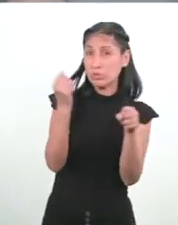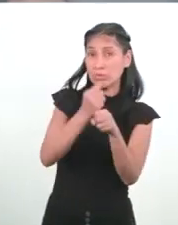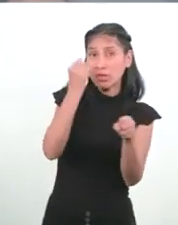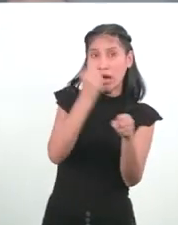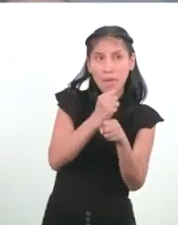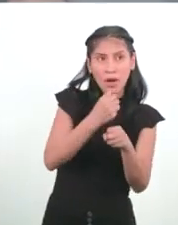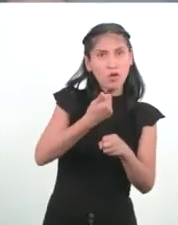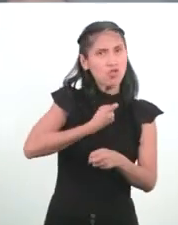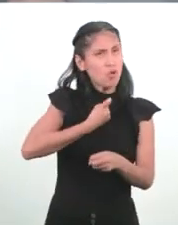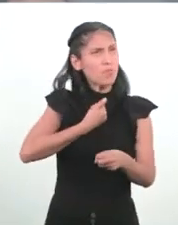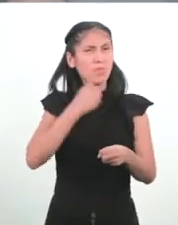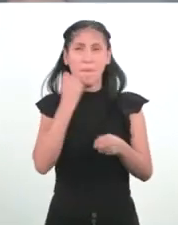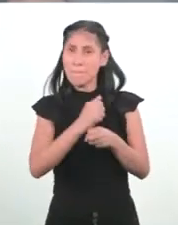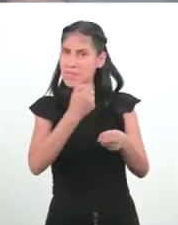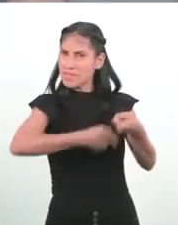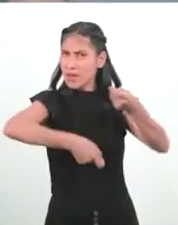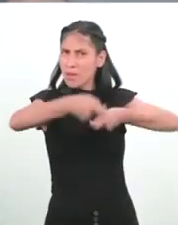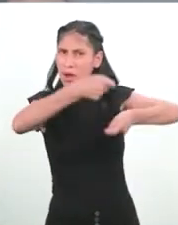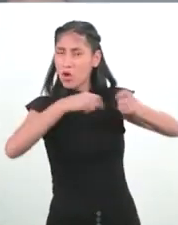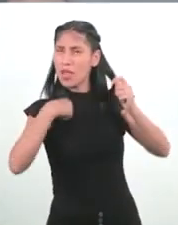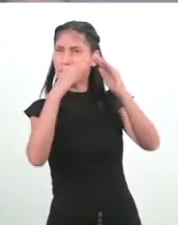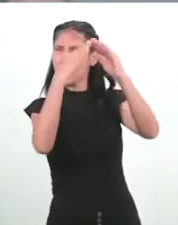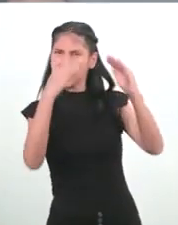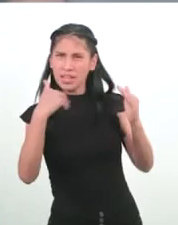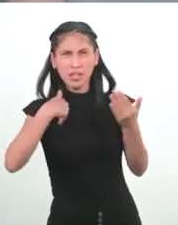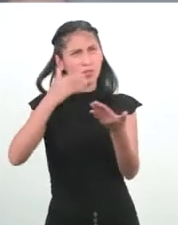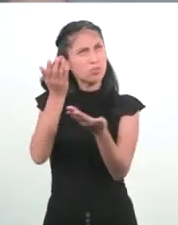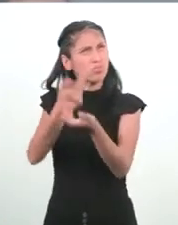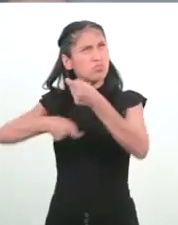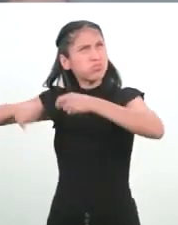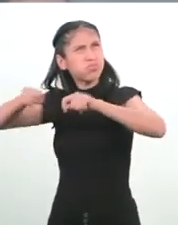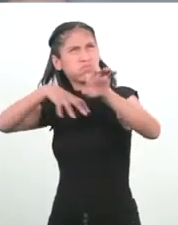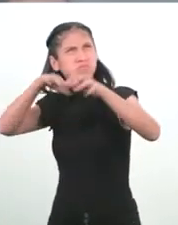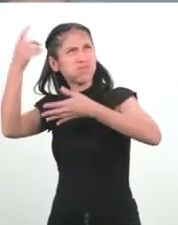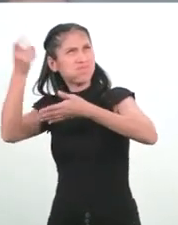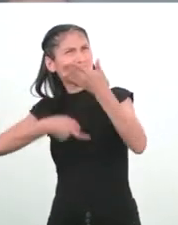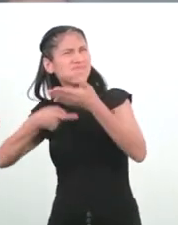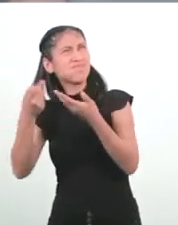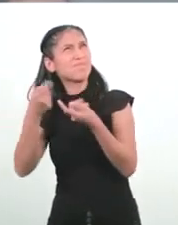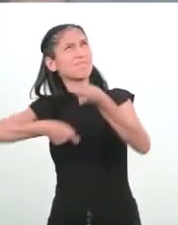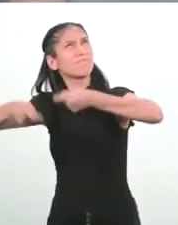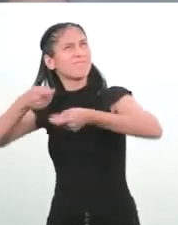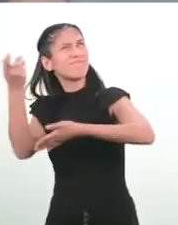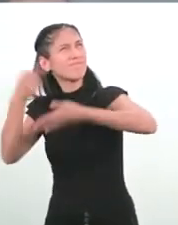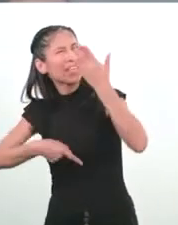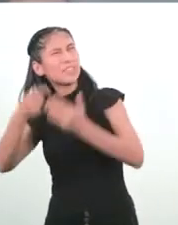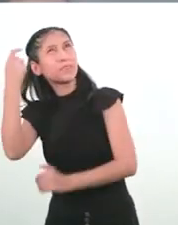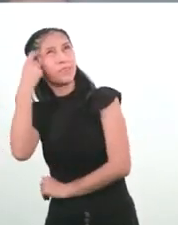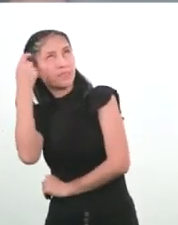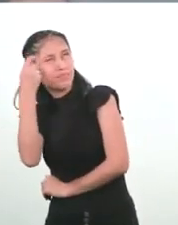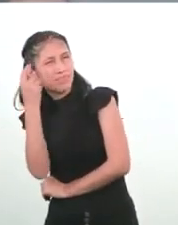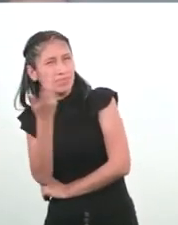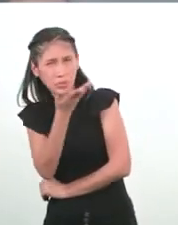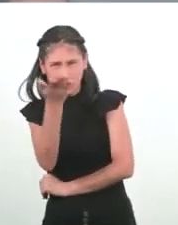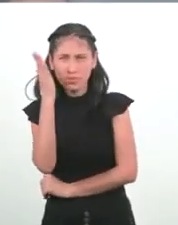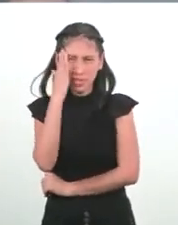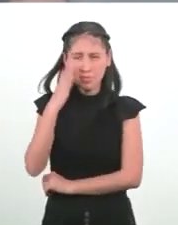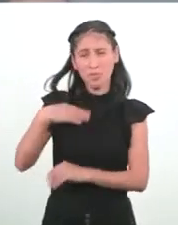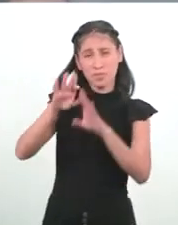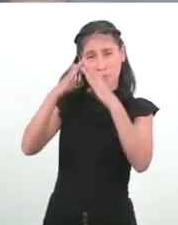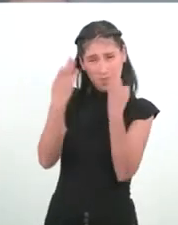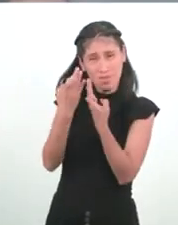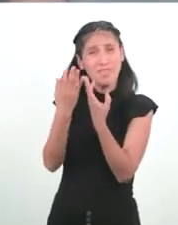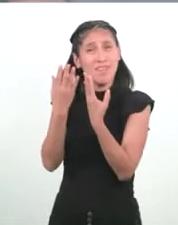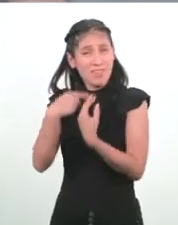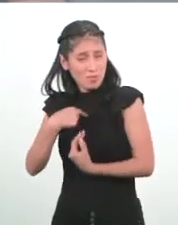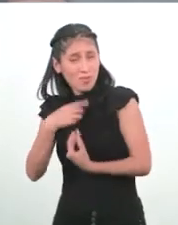para generar ingresos en casa. Usted sabe, mi familia y yo estamos buscando nuevas formas para salir adelante. Pero después de